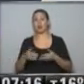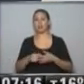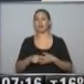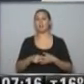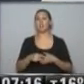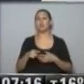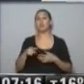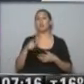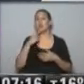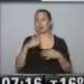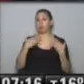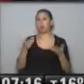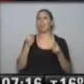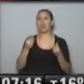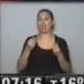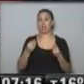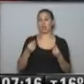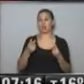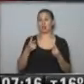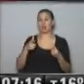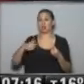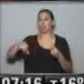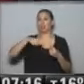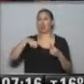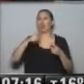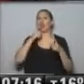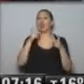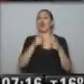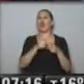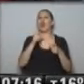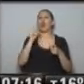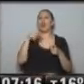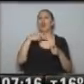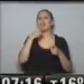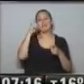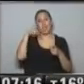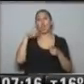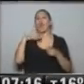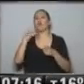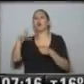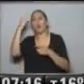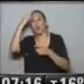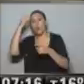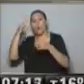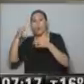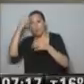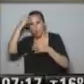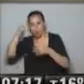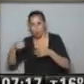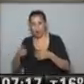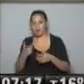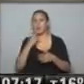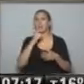que estuvo últimamente lograda a través de la parálisis del Consejo de la Magistratura. Por su parte, la Defensora General de la Nación dijo que